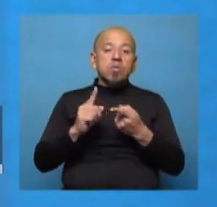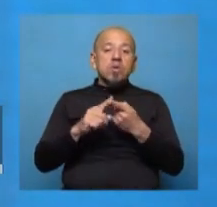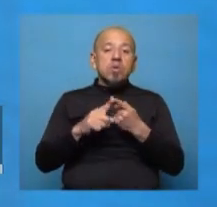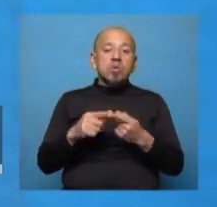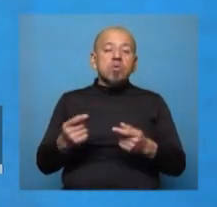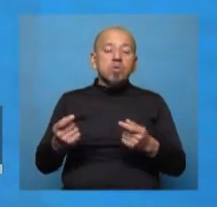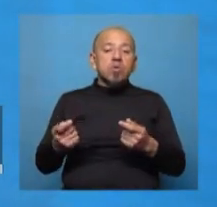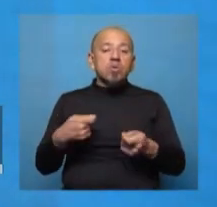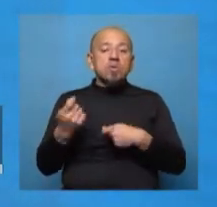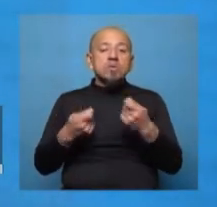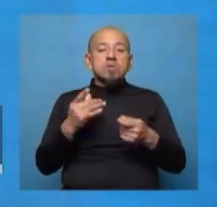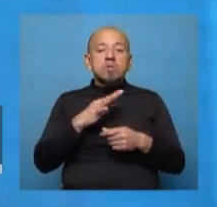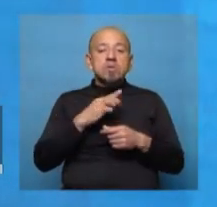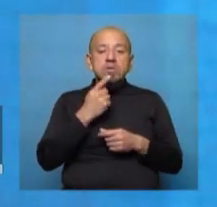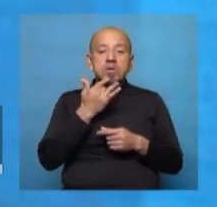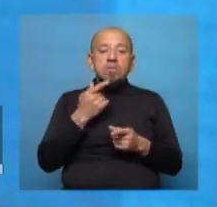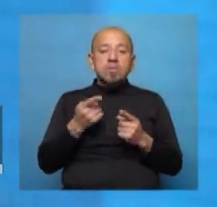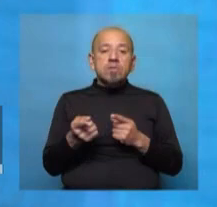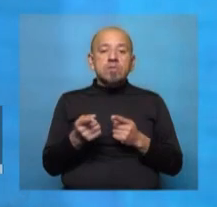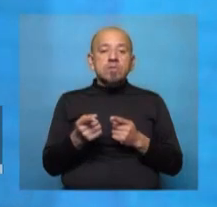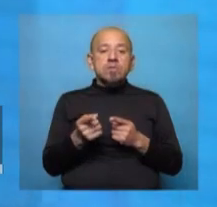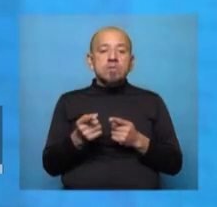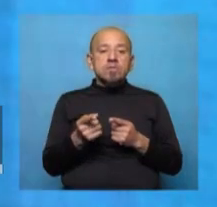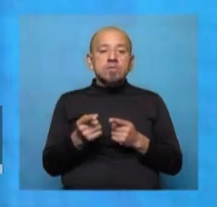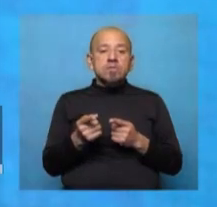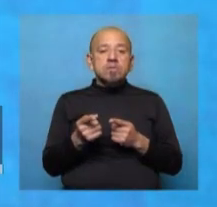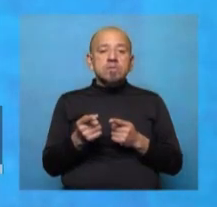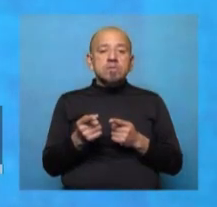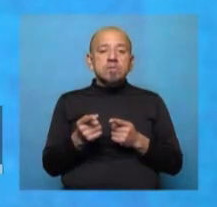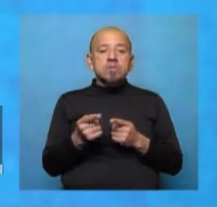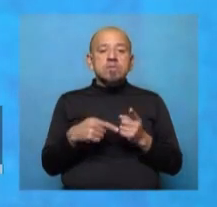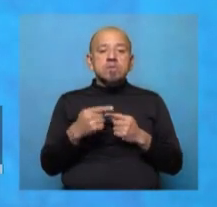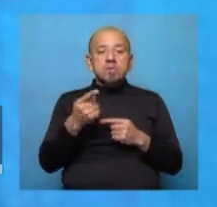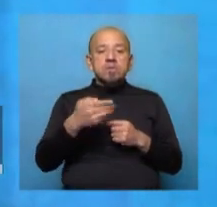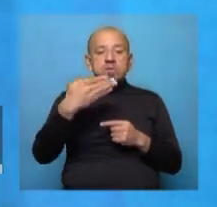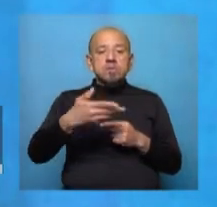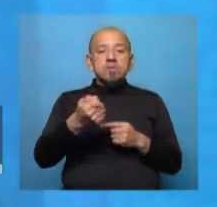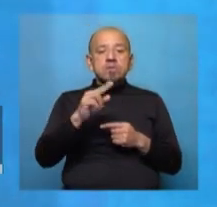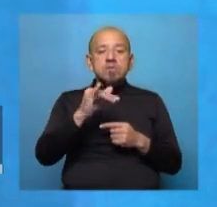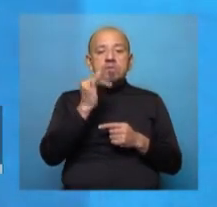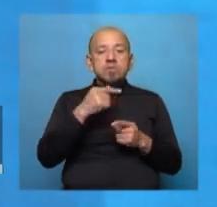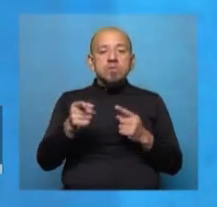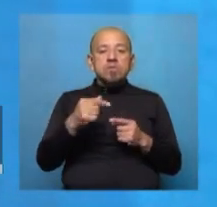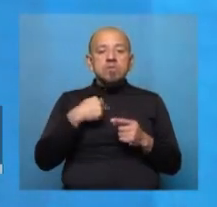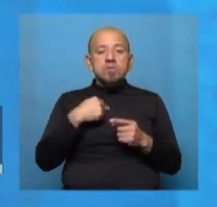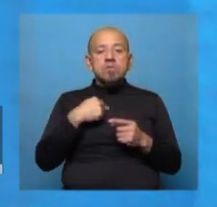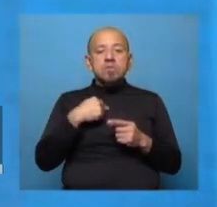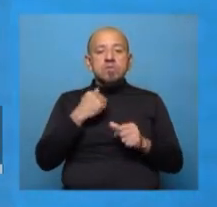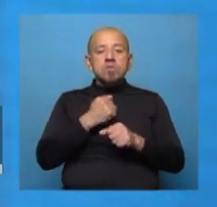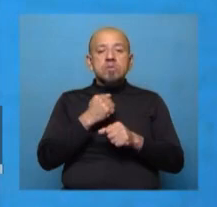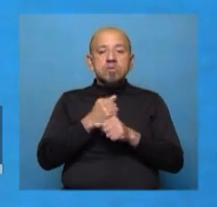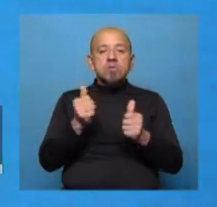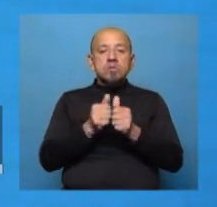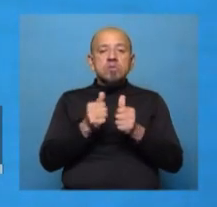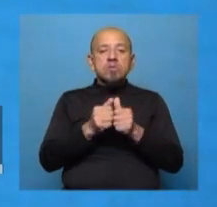comerciales hay ejemplos concretos ahora que que aparecía va usar las imágenes Yo tuve la ocasión de trabajar con él en la